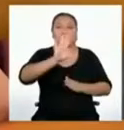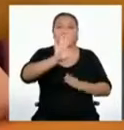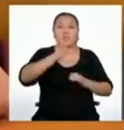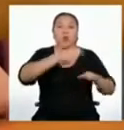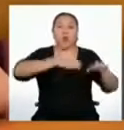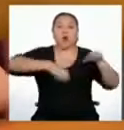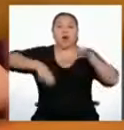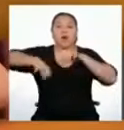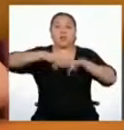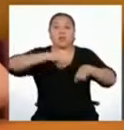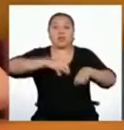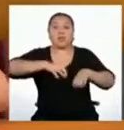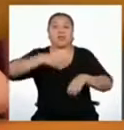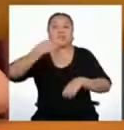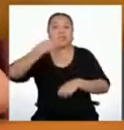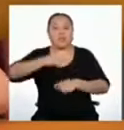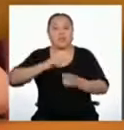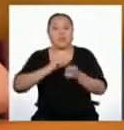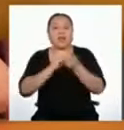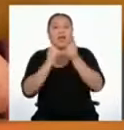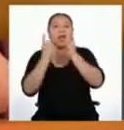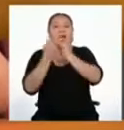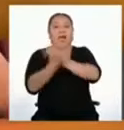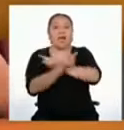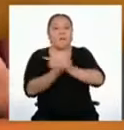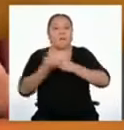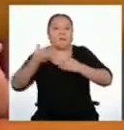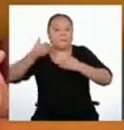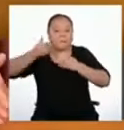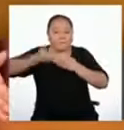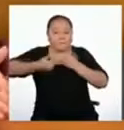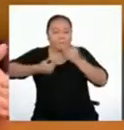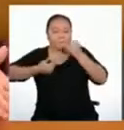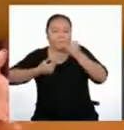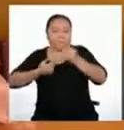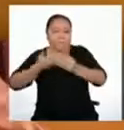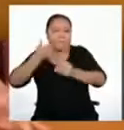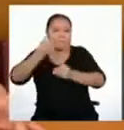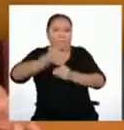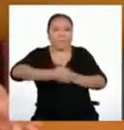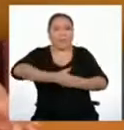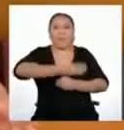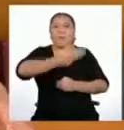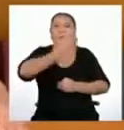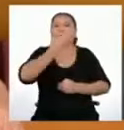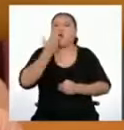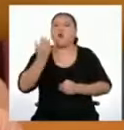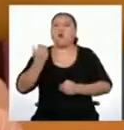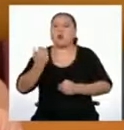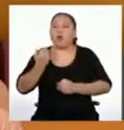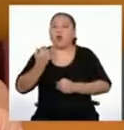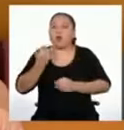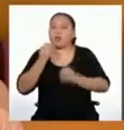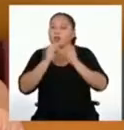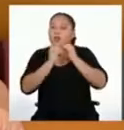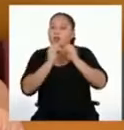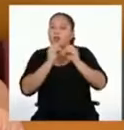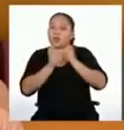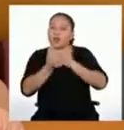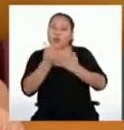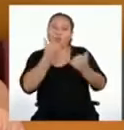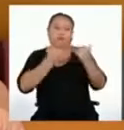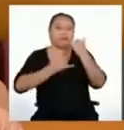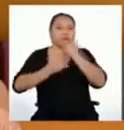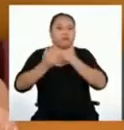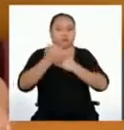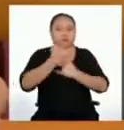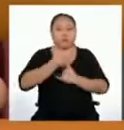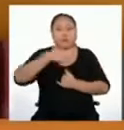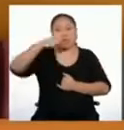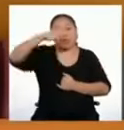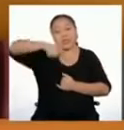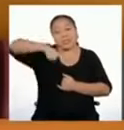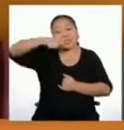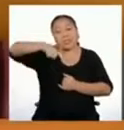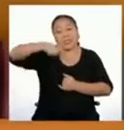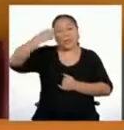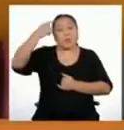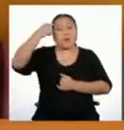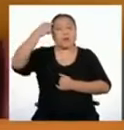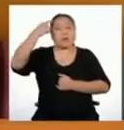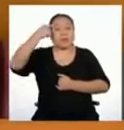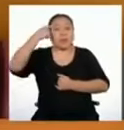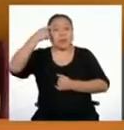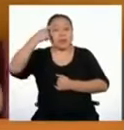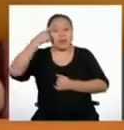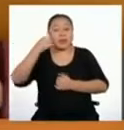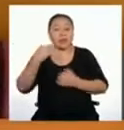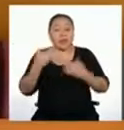acciones el cambio progresivo y la mejora de nuestros errores. Es necesario pensar que